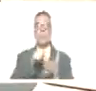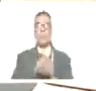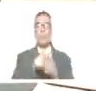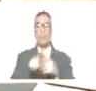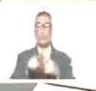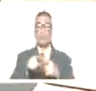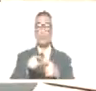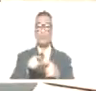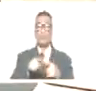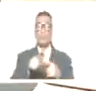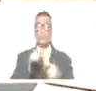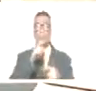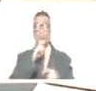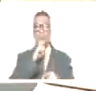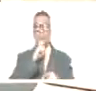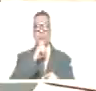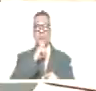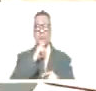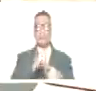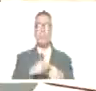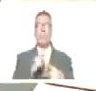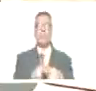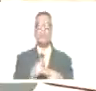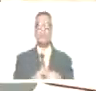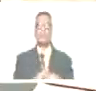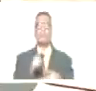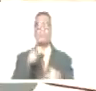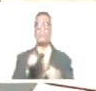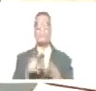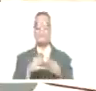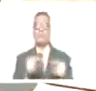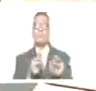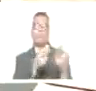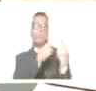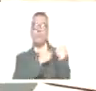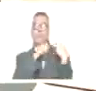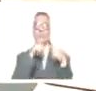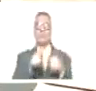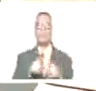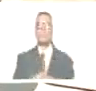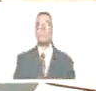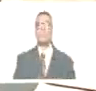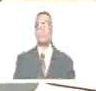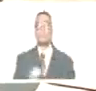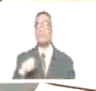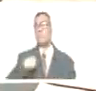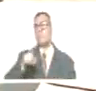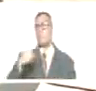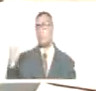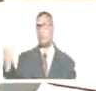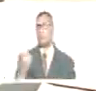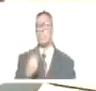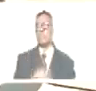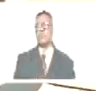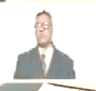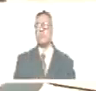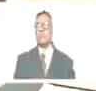en los puntos críticos están los responsables y las responsables. Y ahí vendrán sus